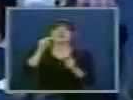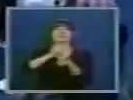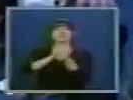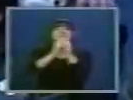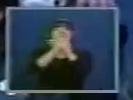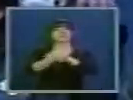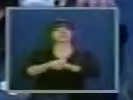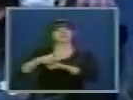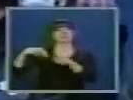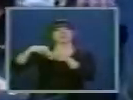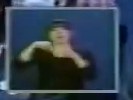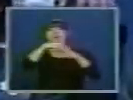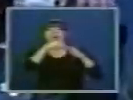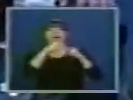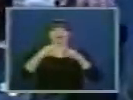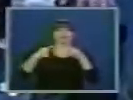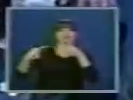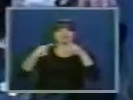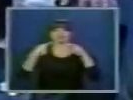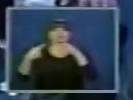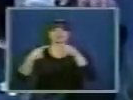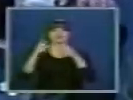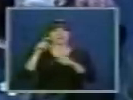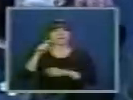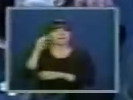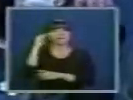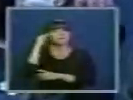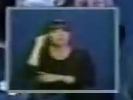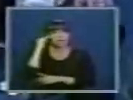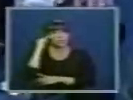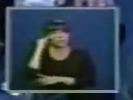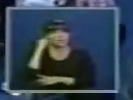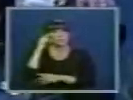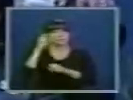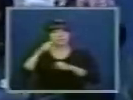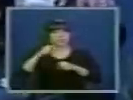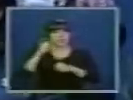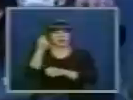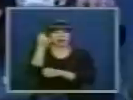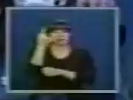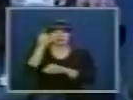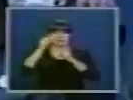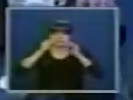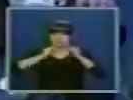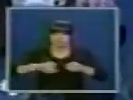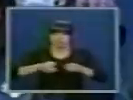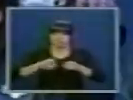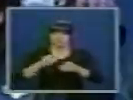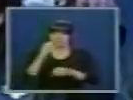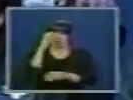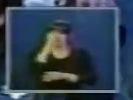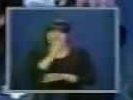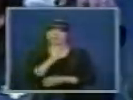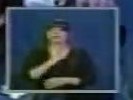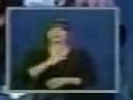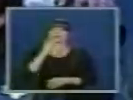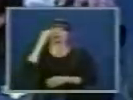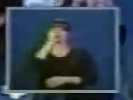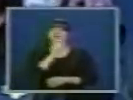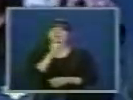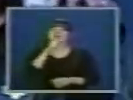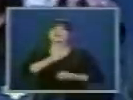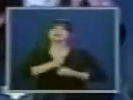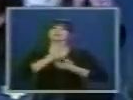miope revanchismo. La madurez para discernir, para disentir, debe ser expresión